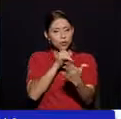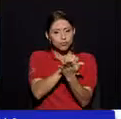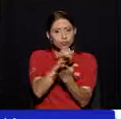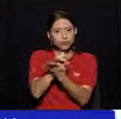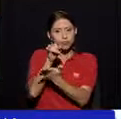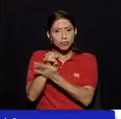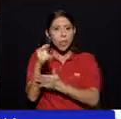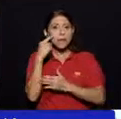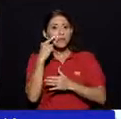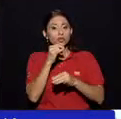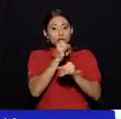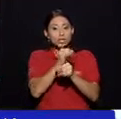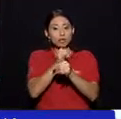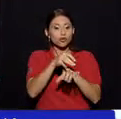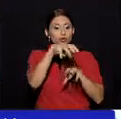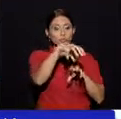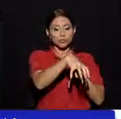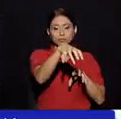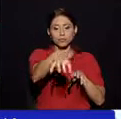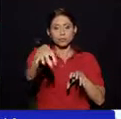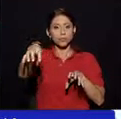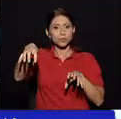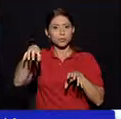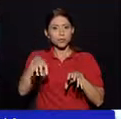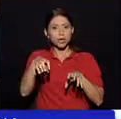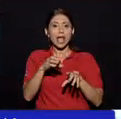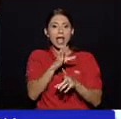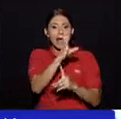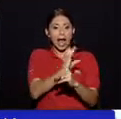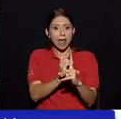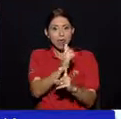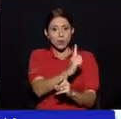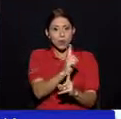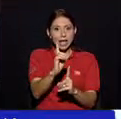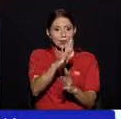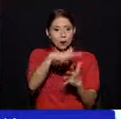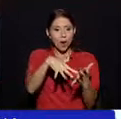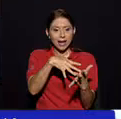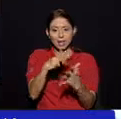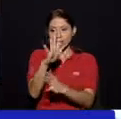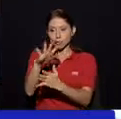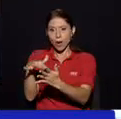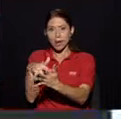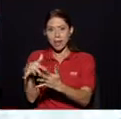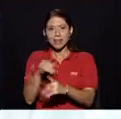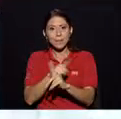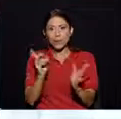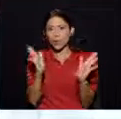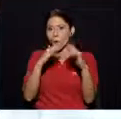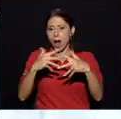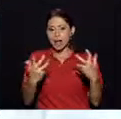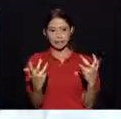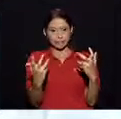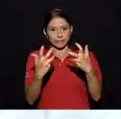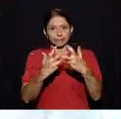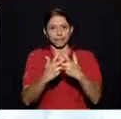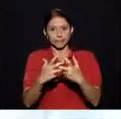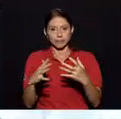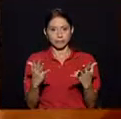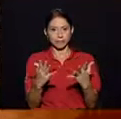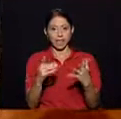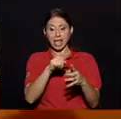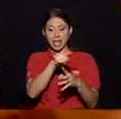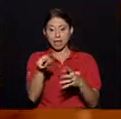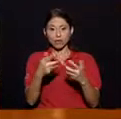instituciones están trabajando, digamos, cada una en su agenda, cada una rindiéndose cuentas básicamente a sí mismas, sin que haya una integración de